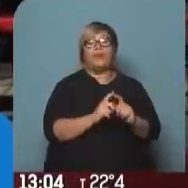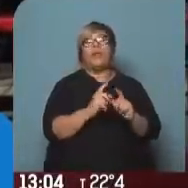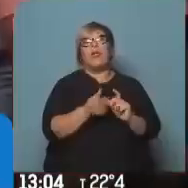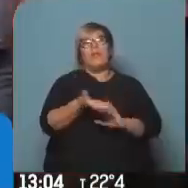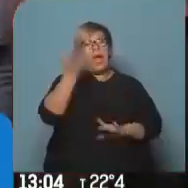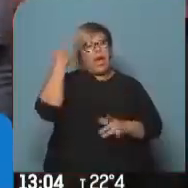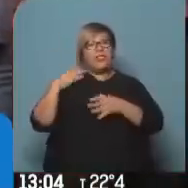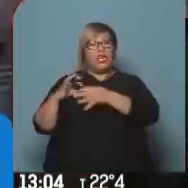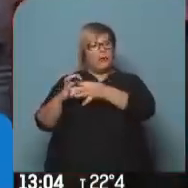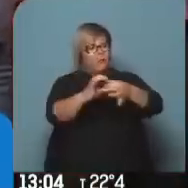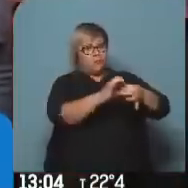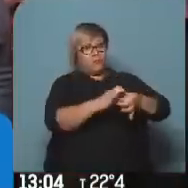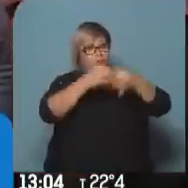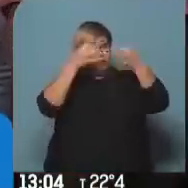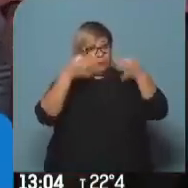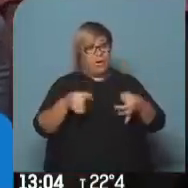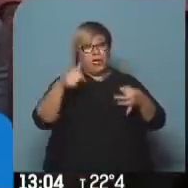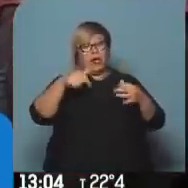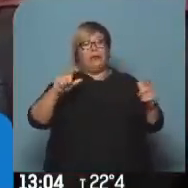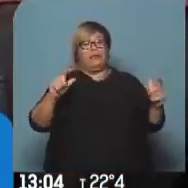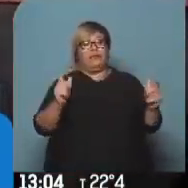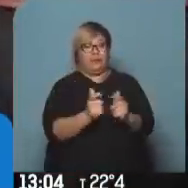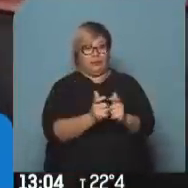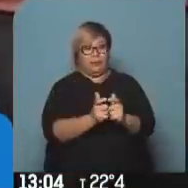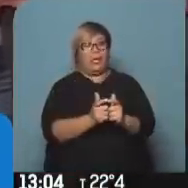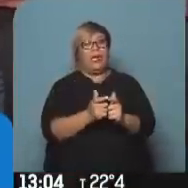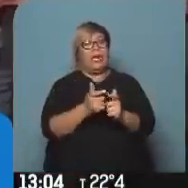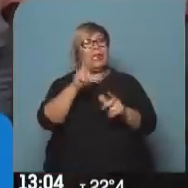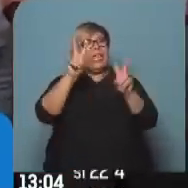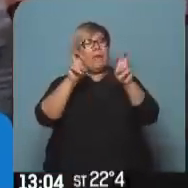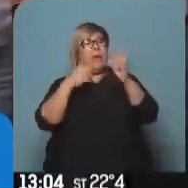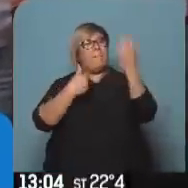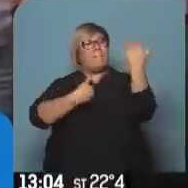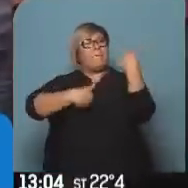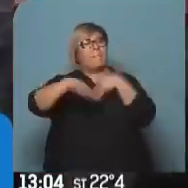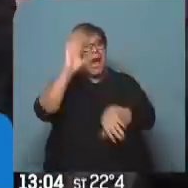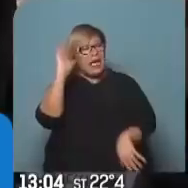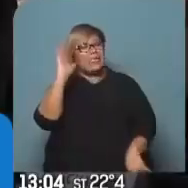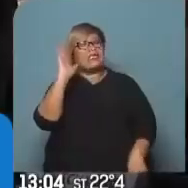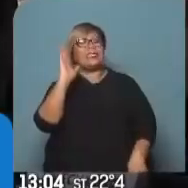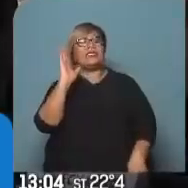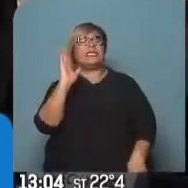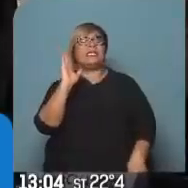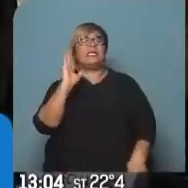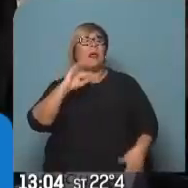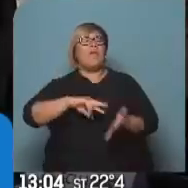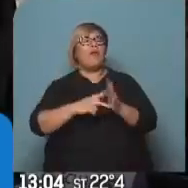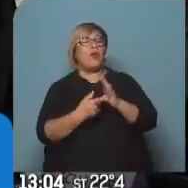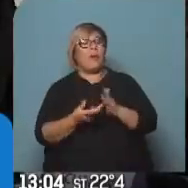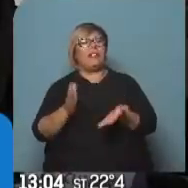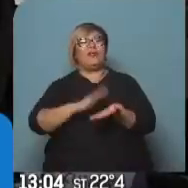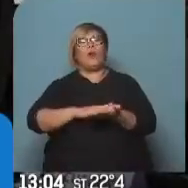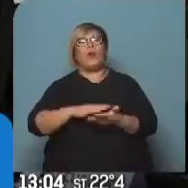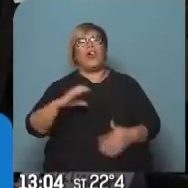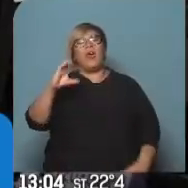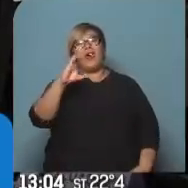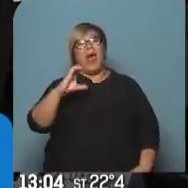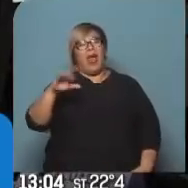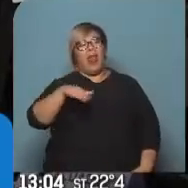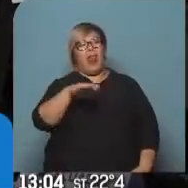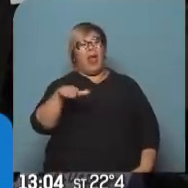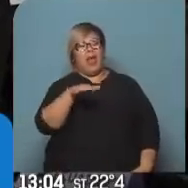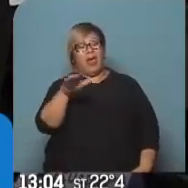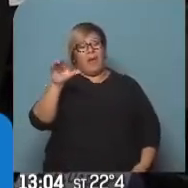rumbo del bloque se llama Caracas. Las renovadas derechas latinoamericanas que gobiernan en la